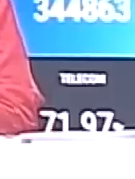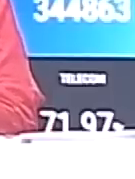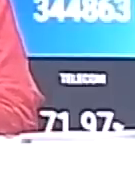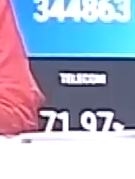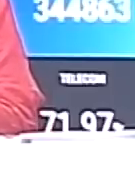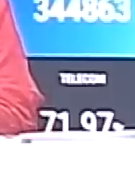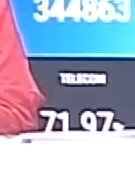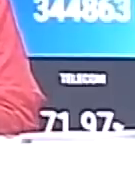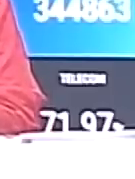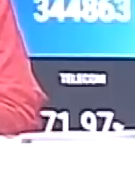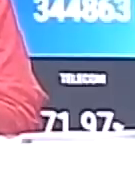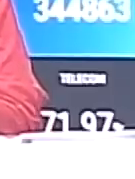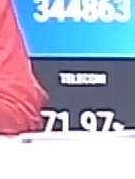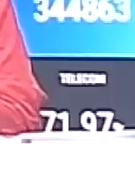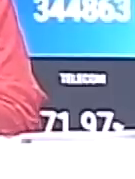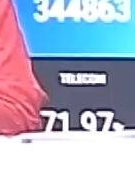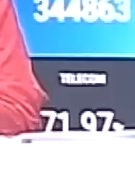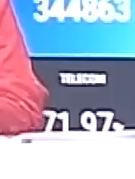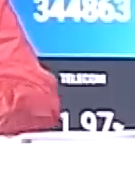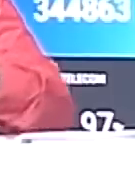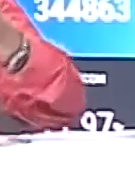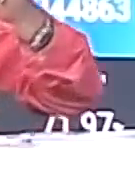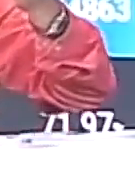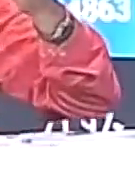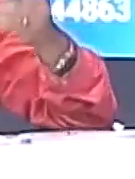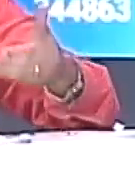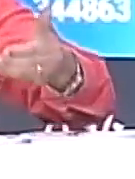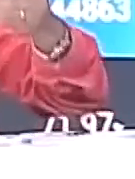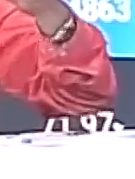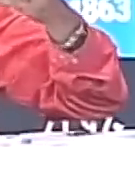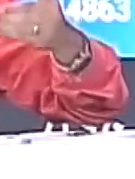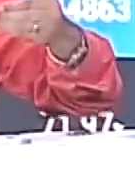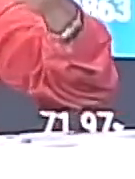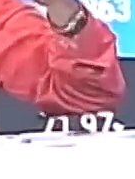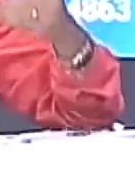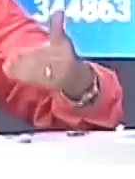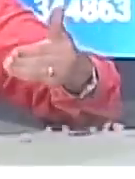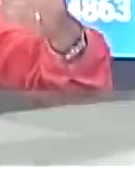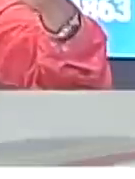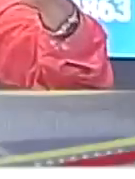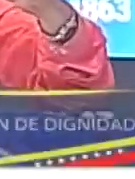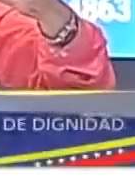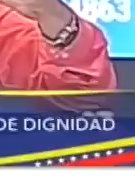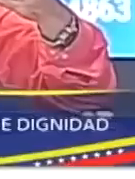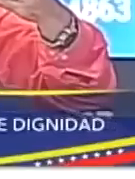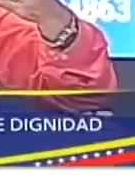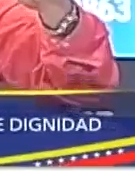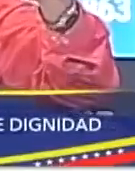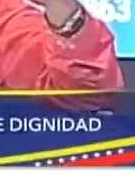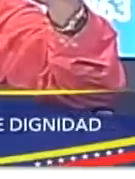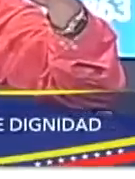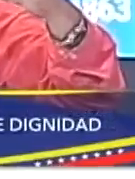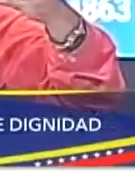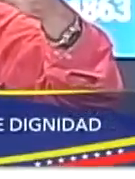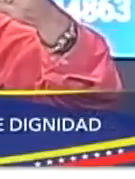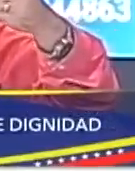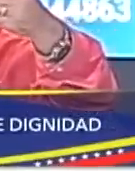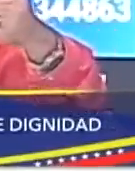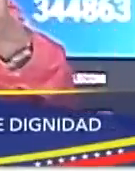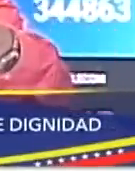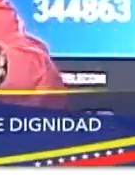solicitado licencias a la OFAC para venir a comprarnos petróleo, gas, petroquímica a